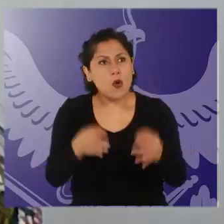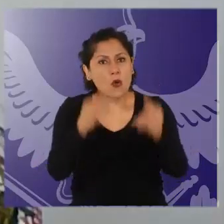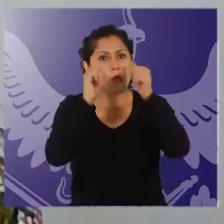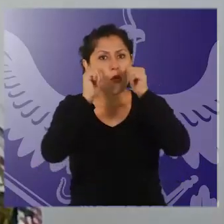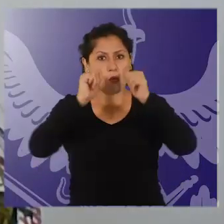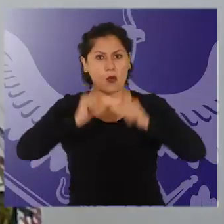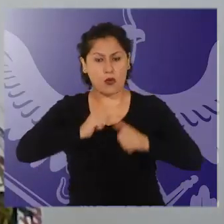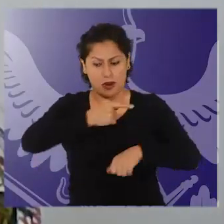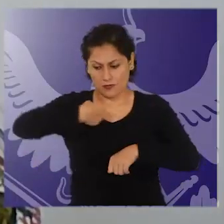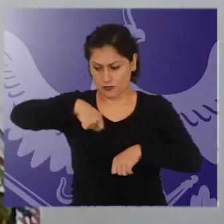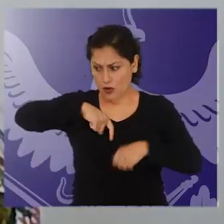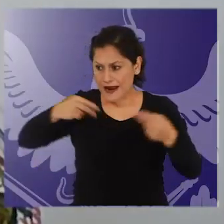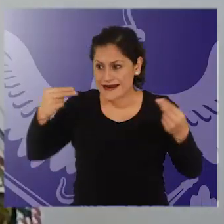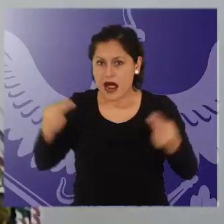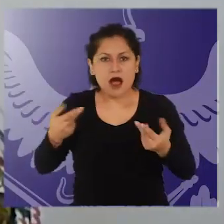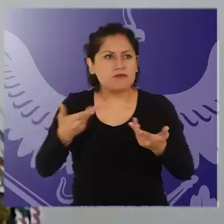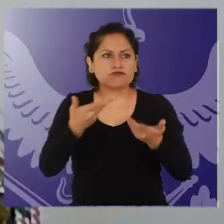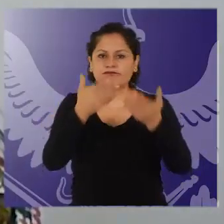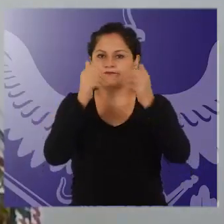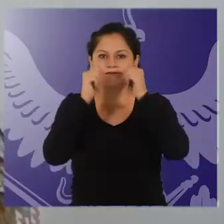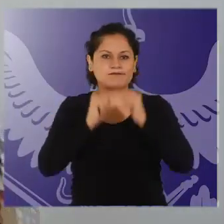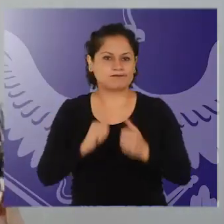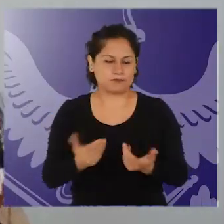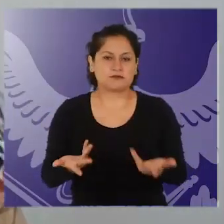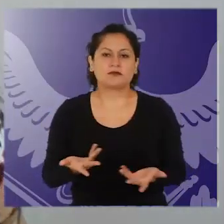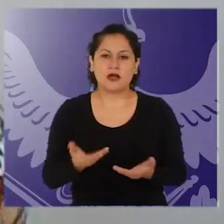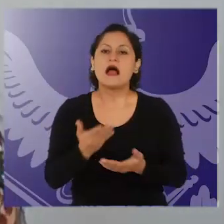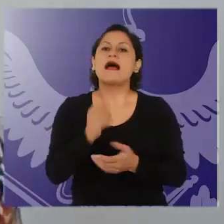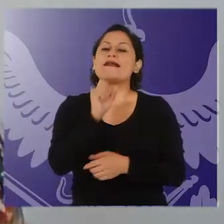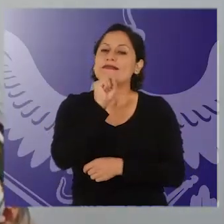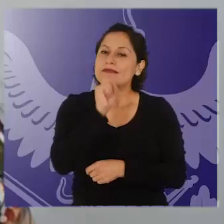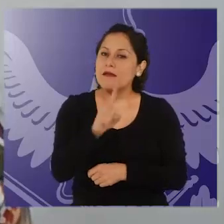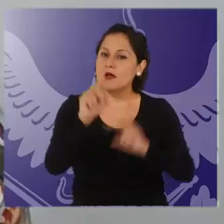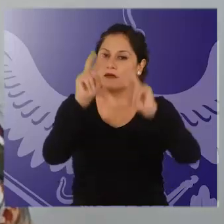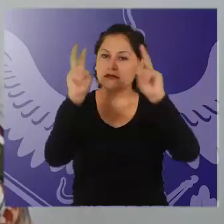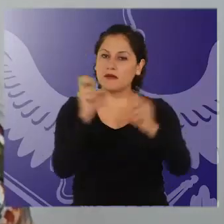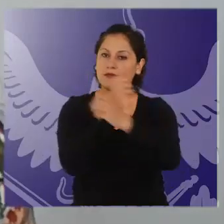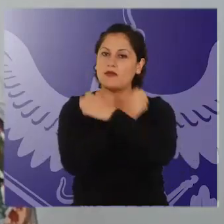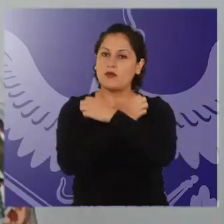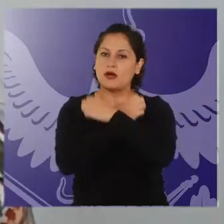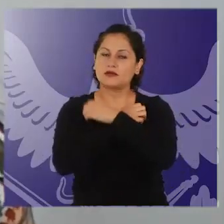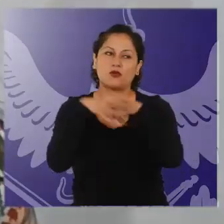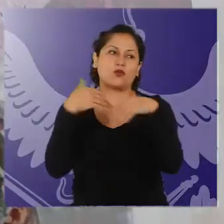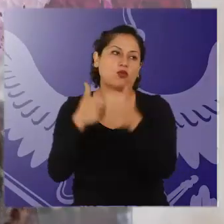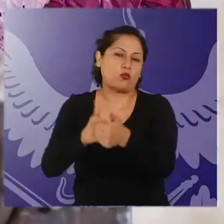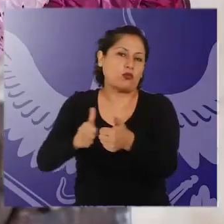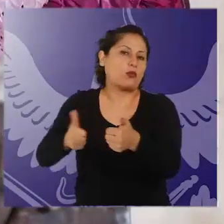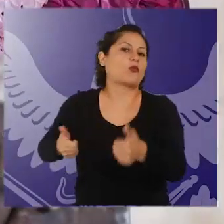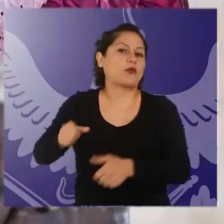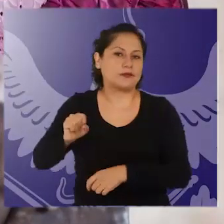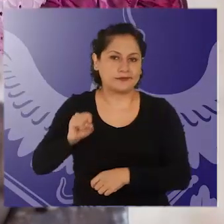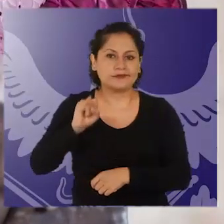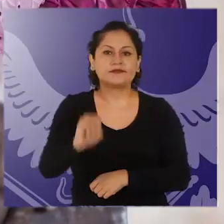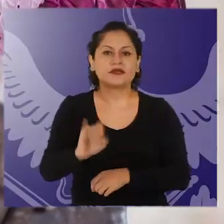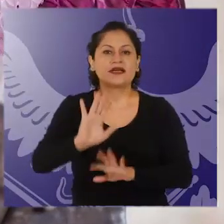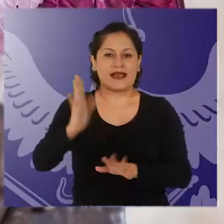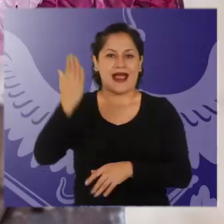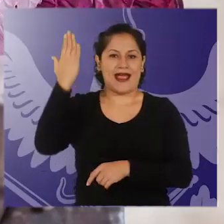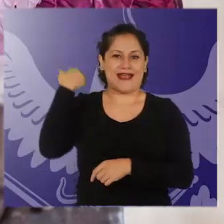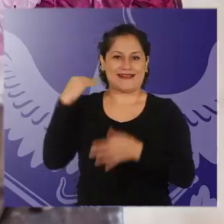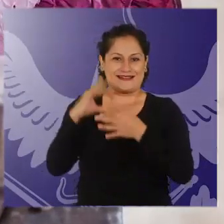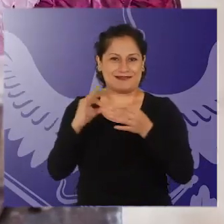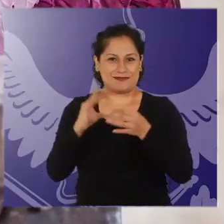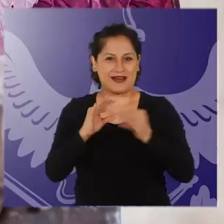acceso efectivo y que responda a nuestras necesidades. También presentamos una brecha educativa bastante importante. Ya lo